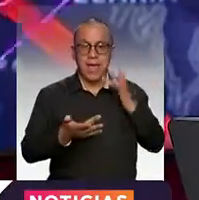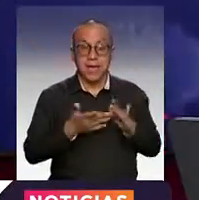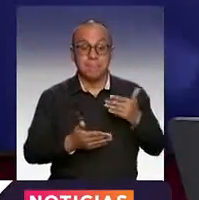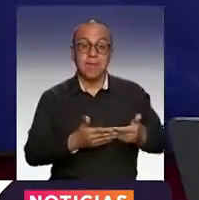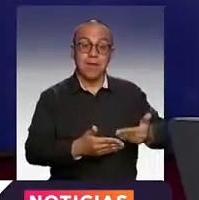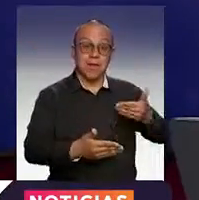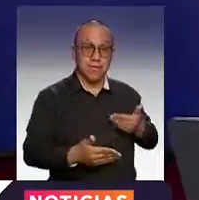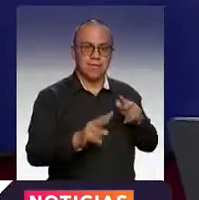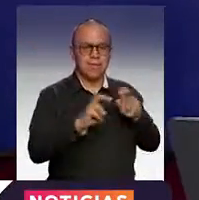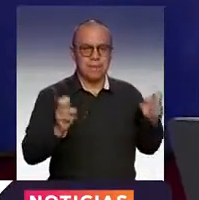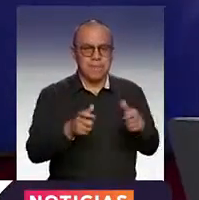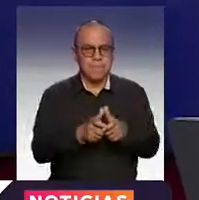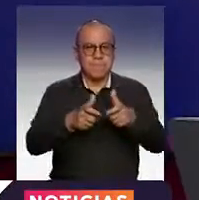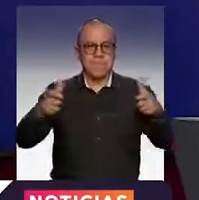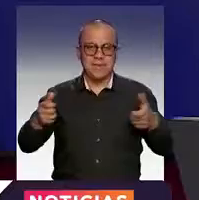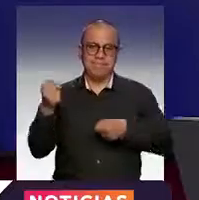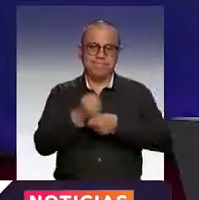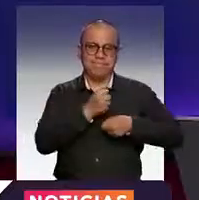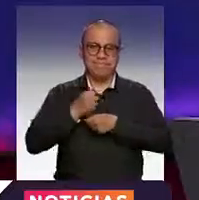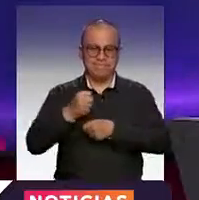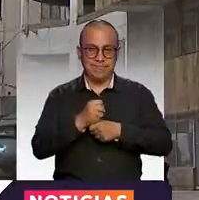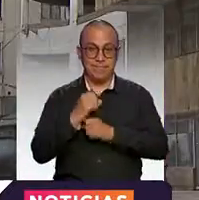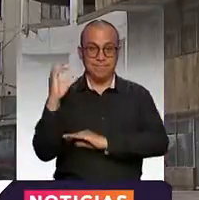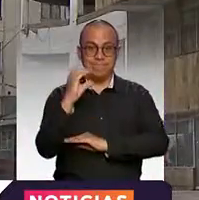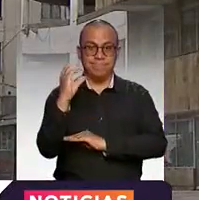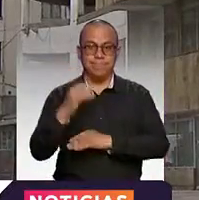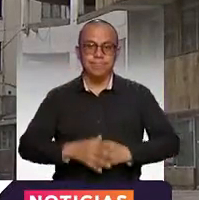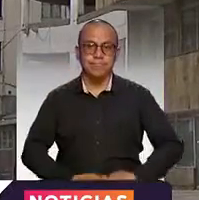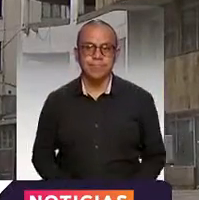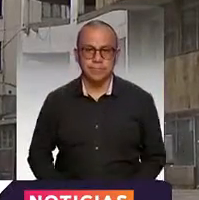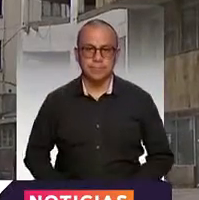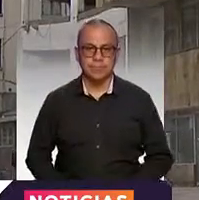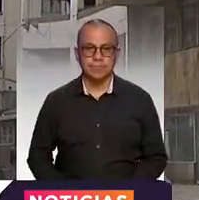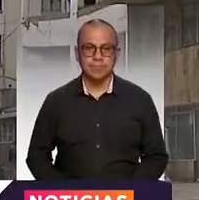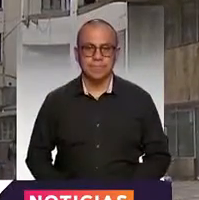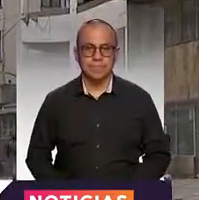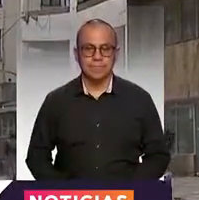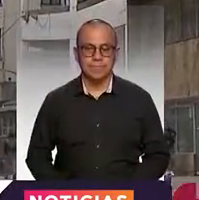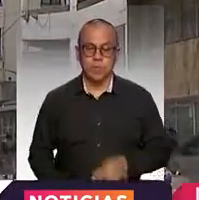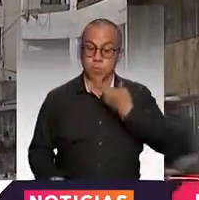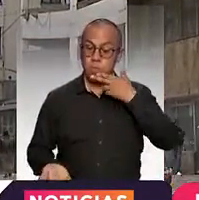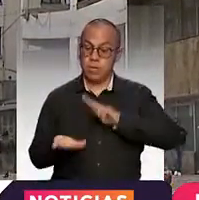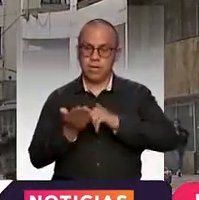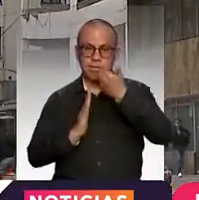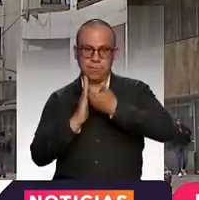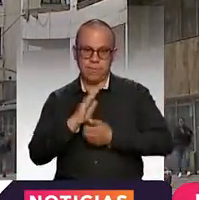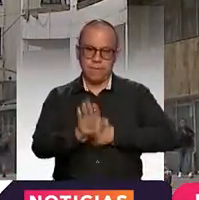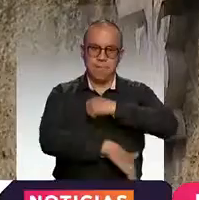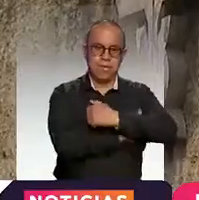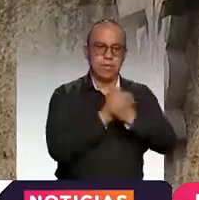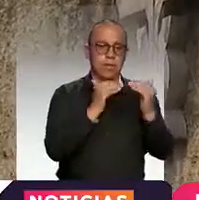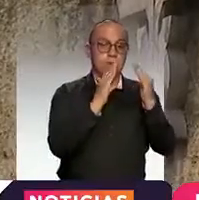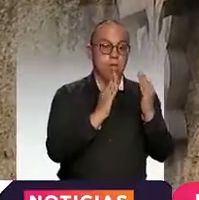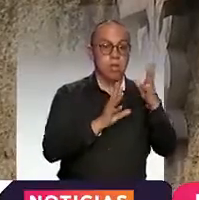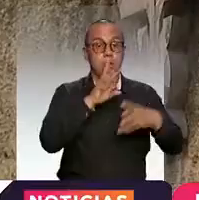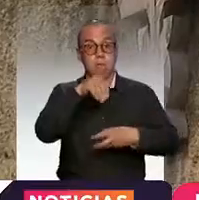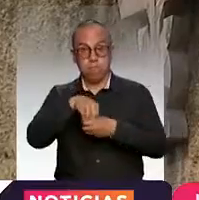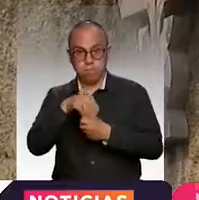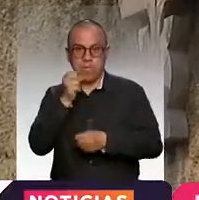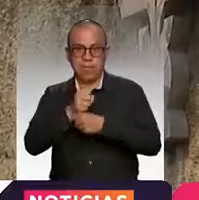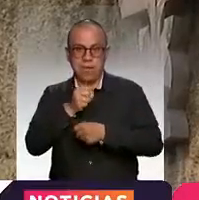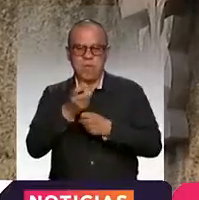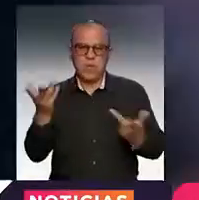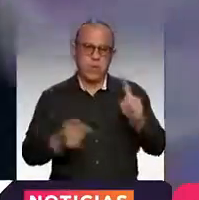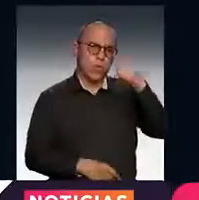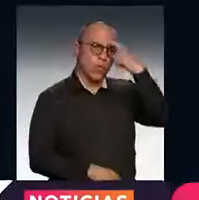teniendo en cuenta que es el mayor empleador del país. En carta dirigida a los ministros de Hacienda y de Trabajo, Fenalco le pidió